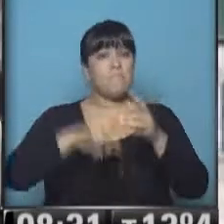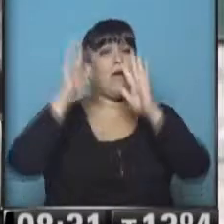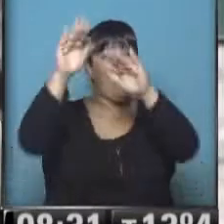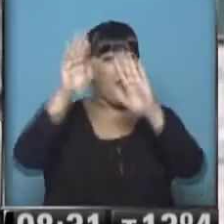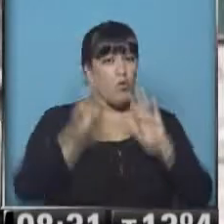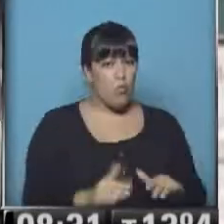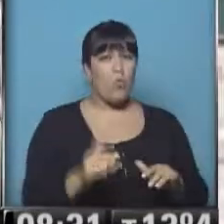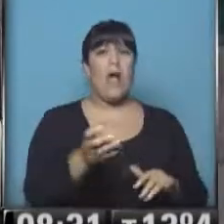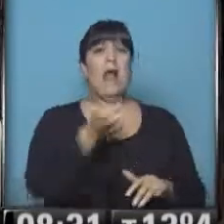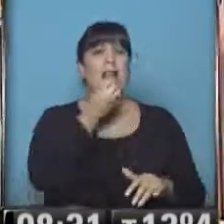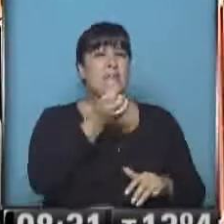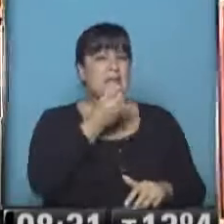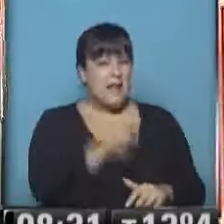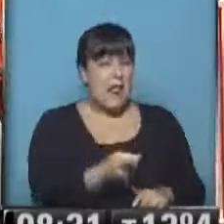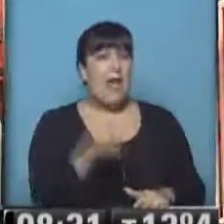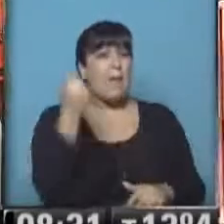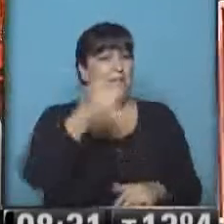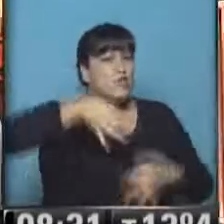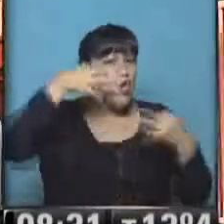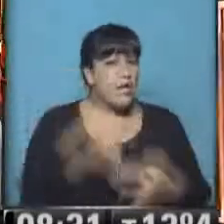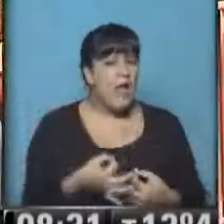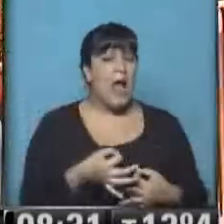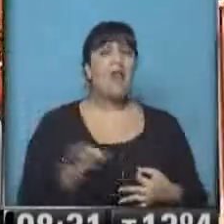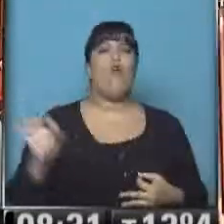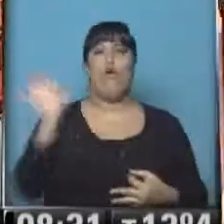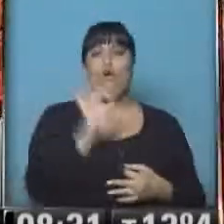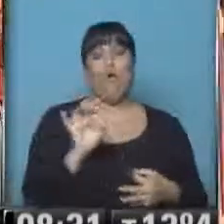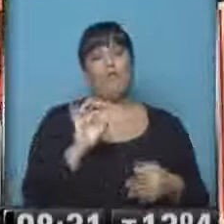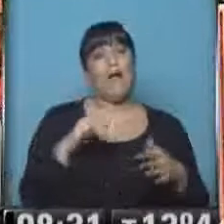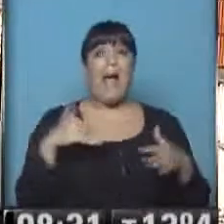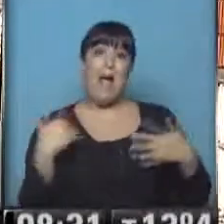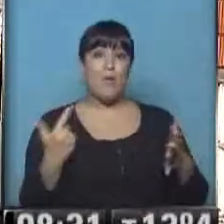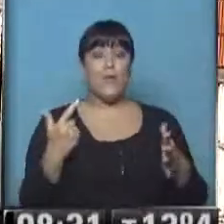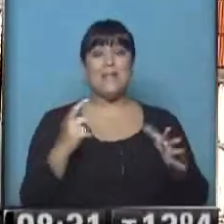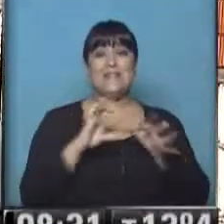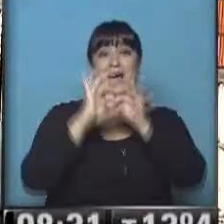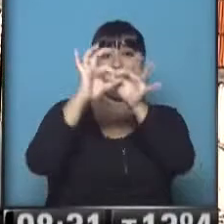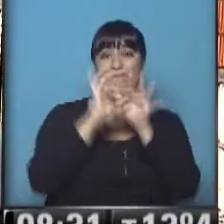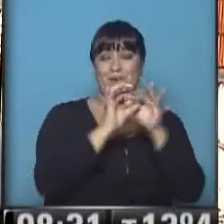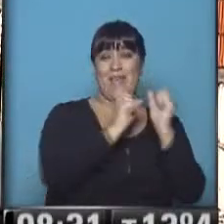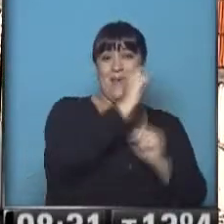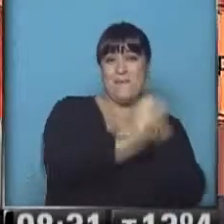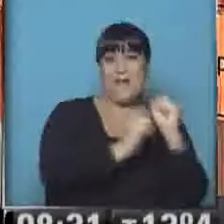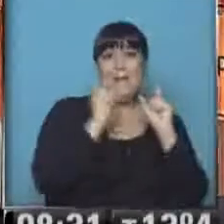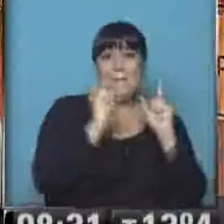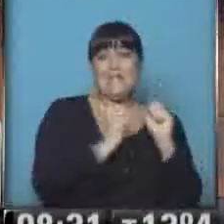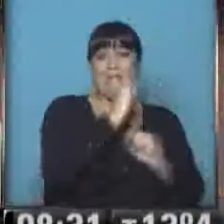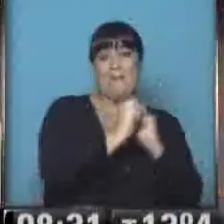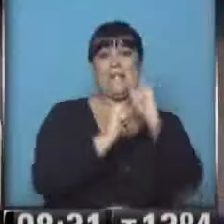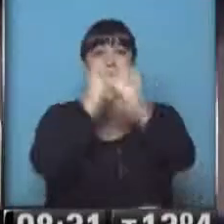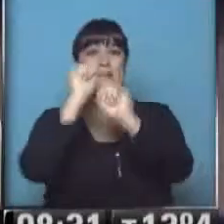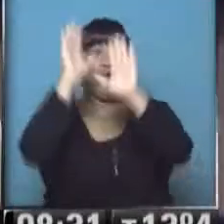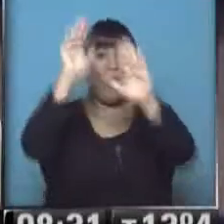precios reales los precios de mercado de este producto o aprovecha en esta situación de que son operaciones dentro de una misma firma para